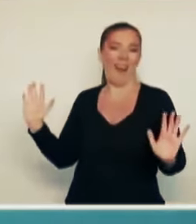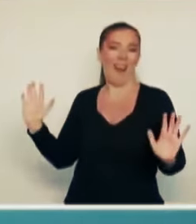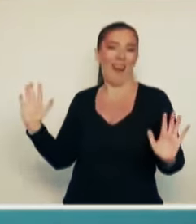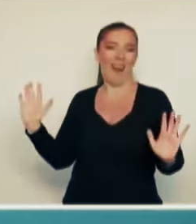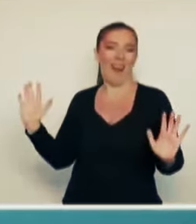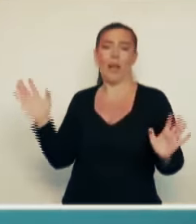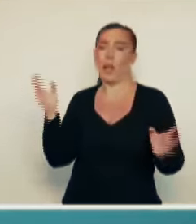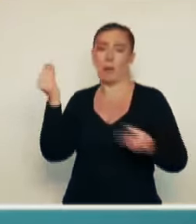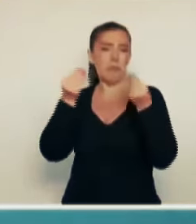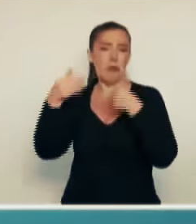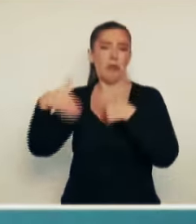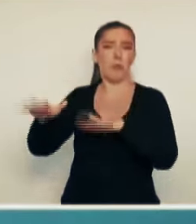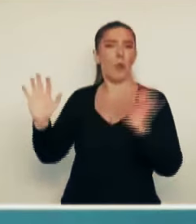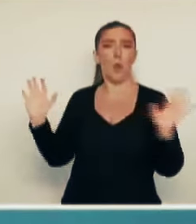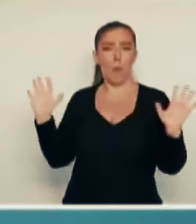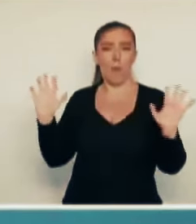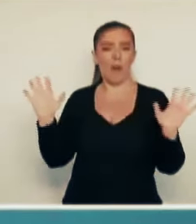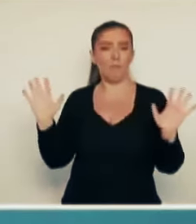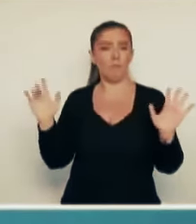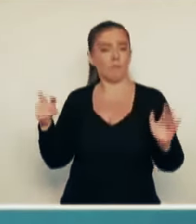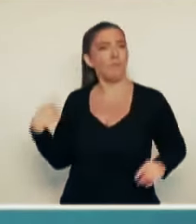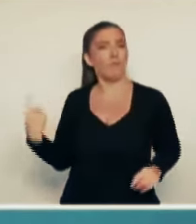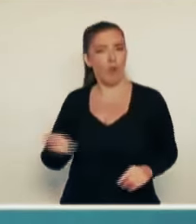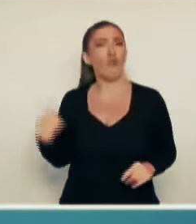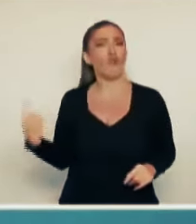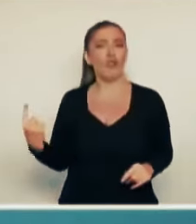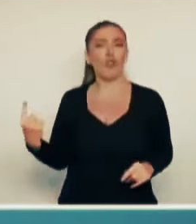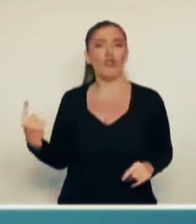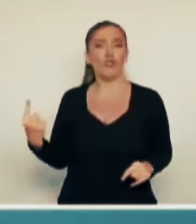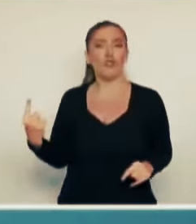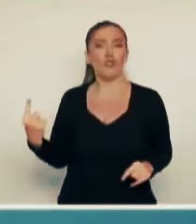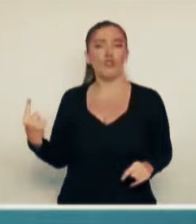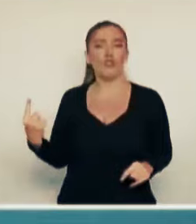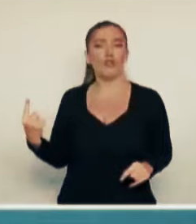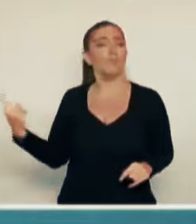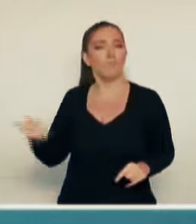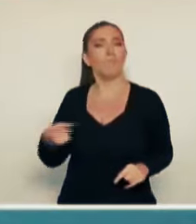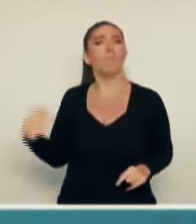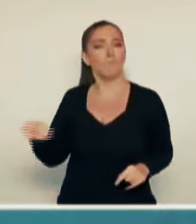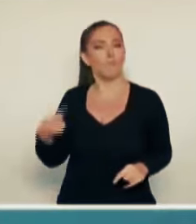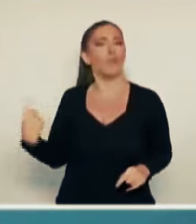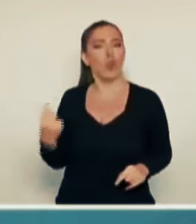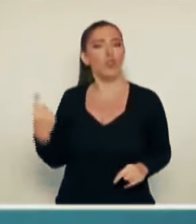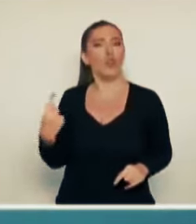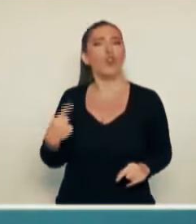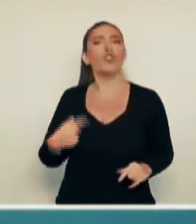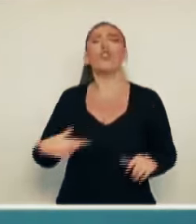preocupaban, que no se preocuparan, que nosotros íbamos a tener, no